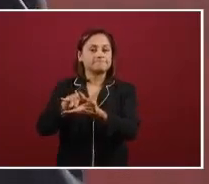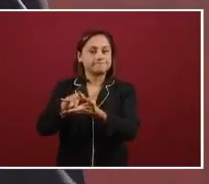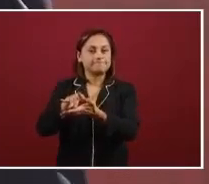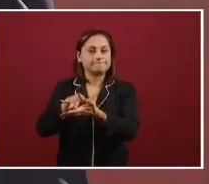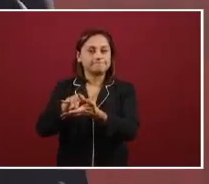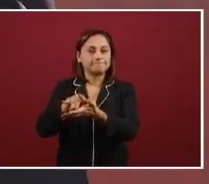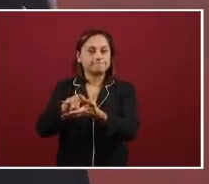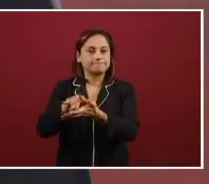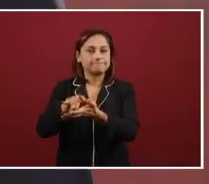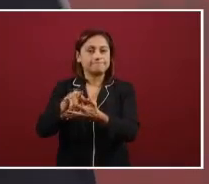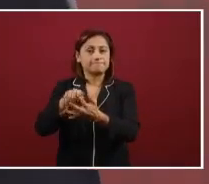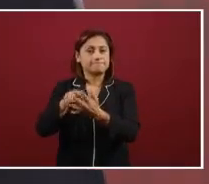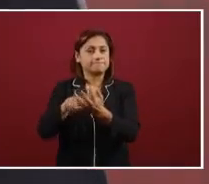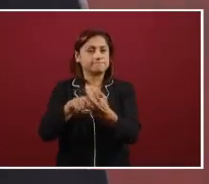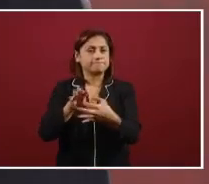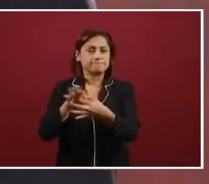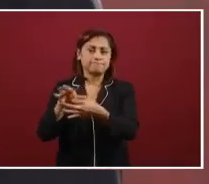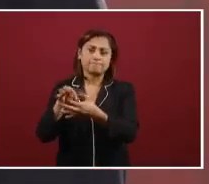que